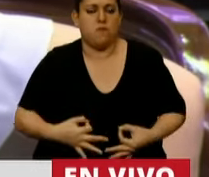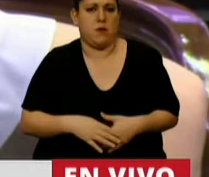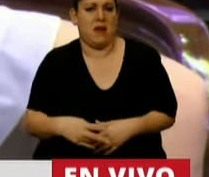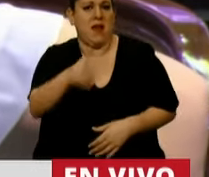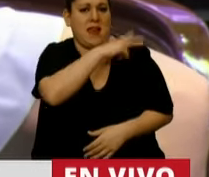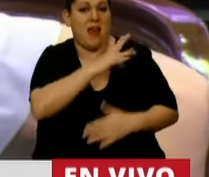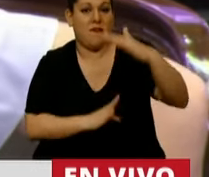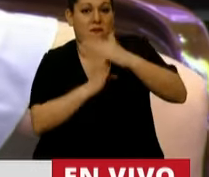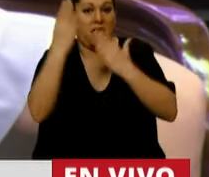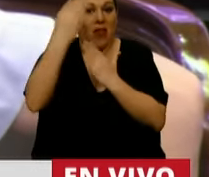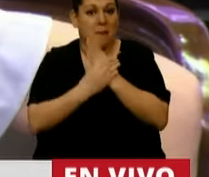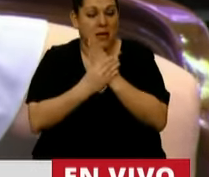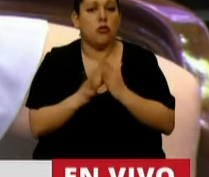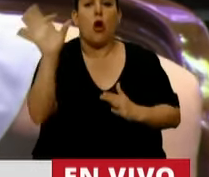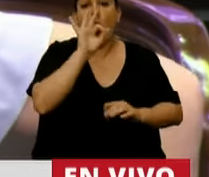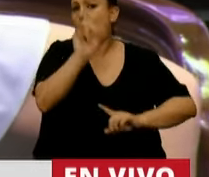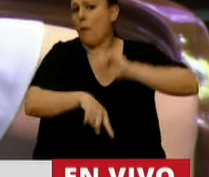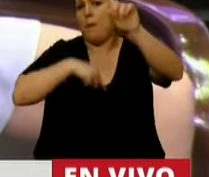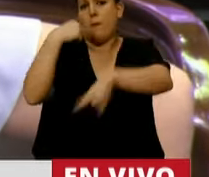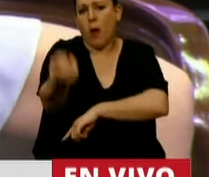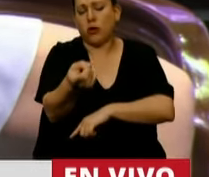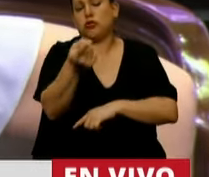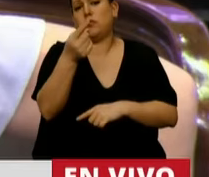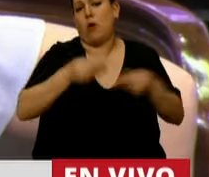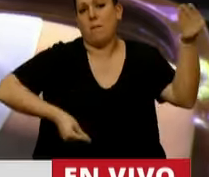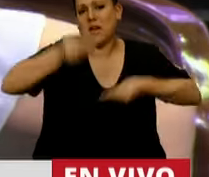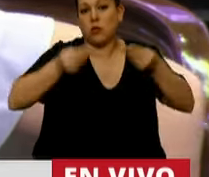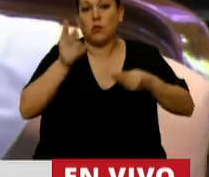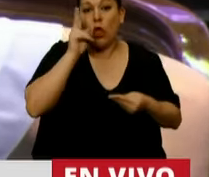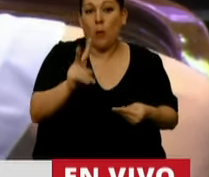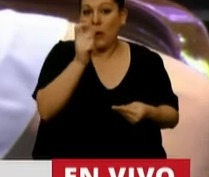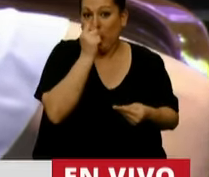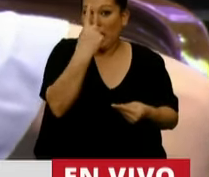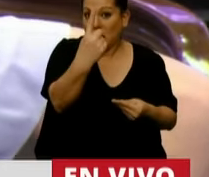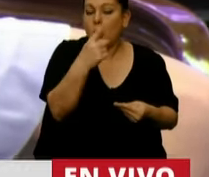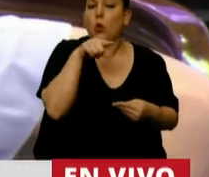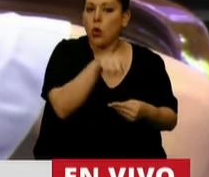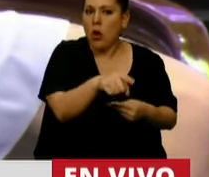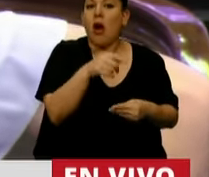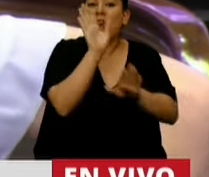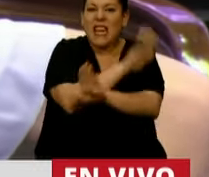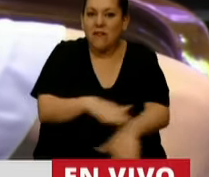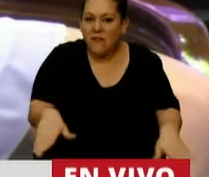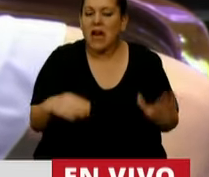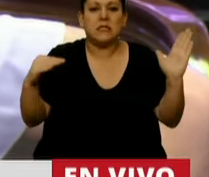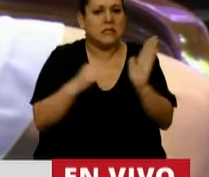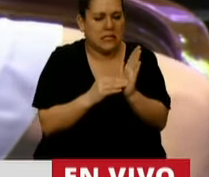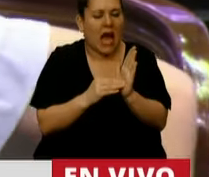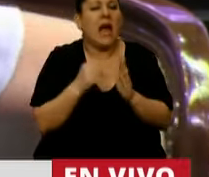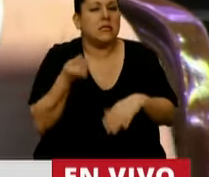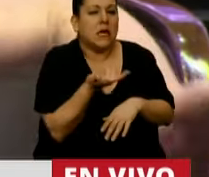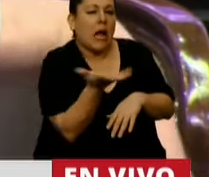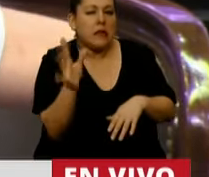de gabinete o al próximo gobierno, el próximo presupuesto de 2021. Con la infancia se cuenta, se mide,